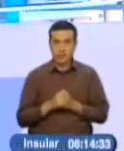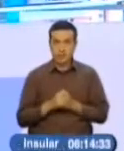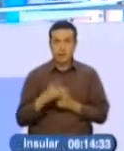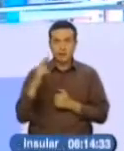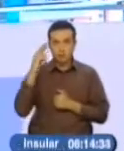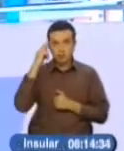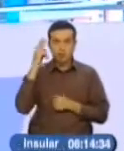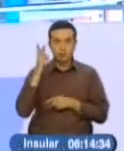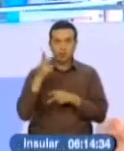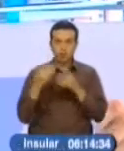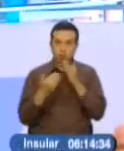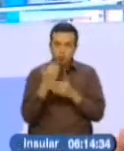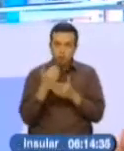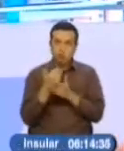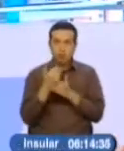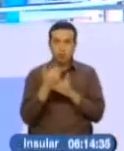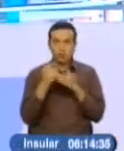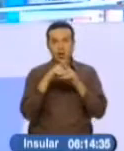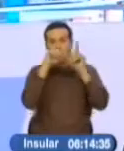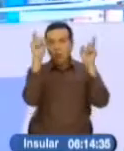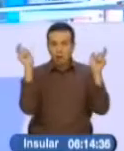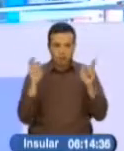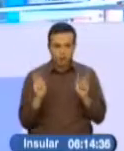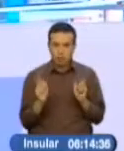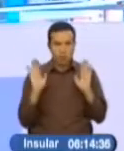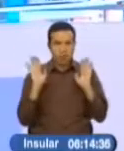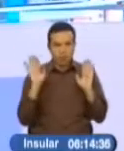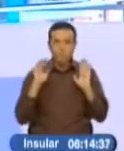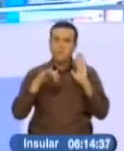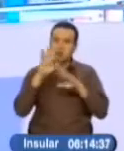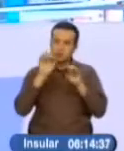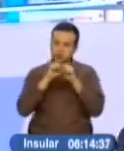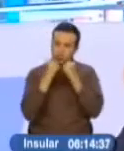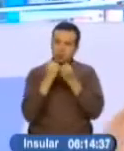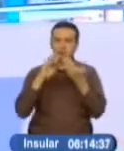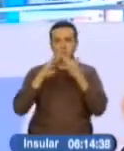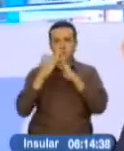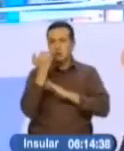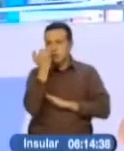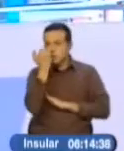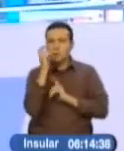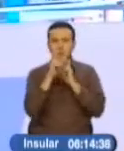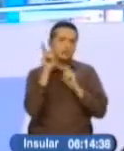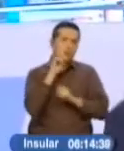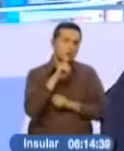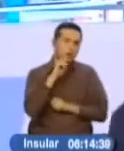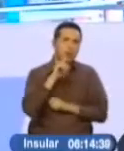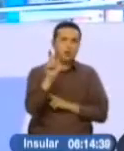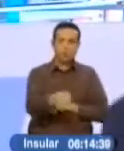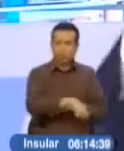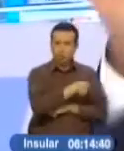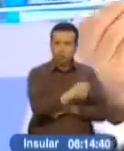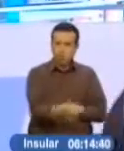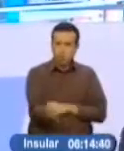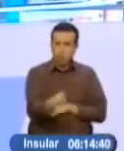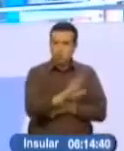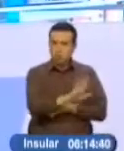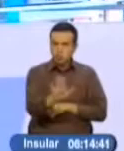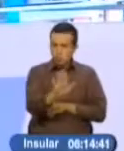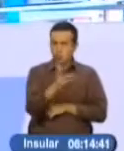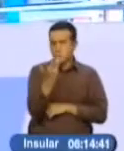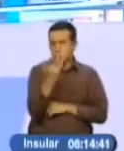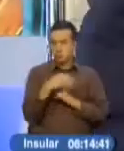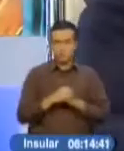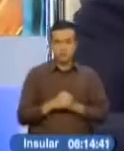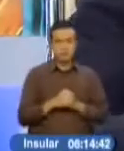lógicas productivas nuevas, que no solamente es el tamaño o la talla, sino la lógica social, comunidades indígenas, afro, montubias, que colocan en las compras públicas.